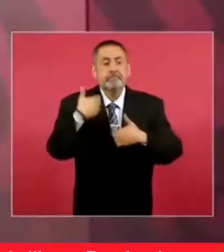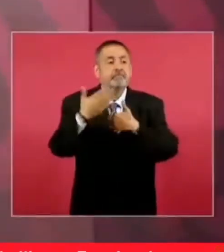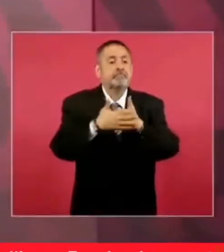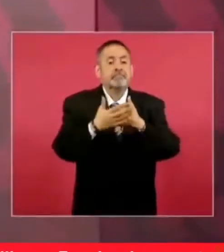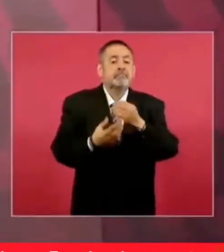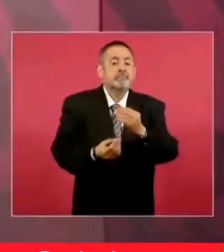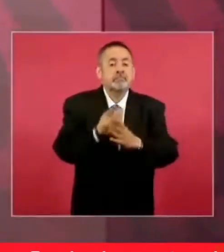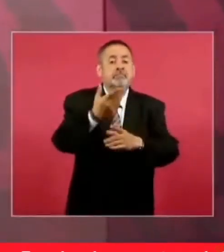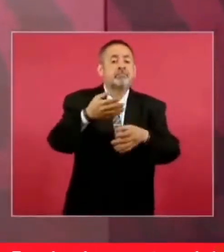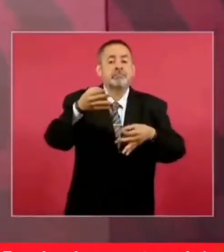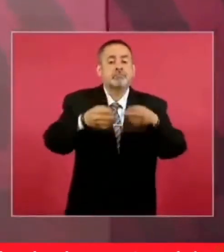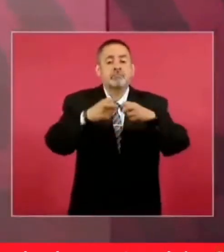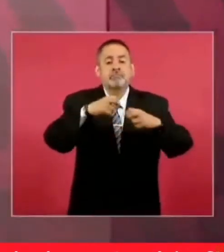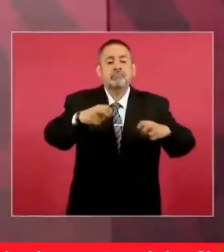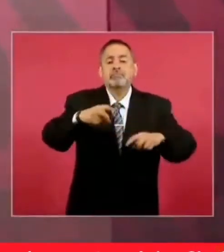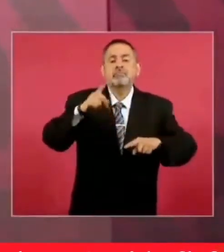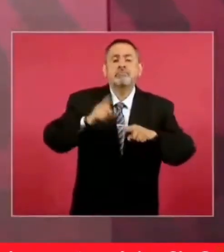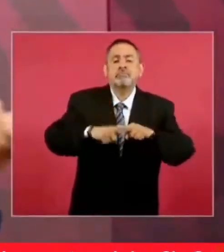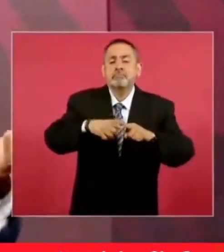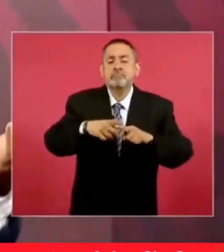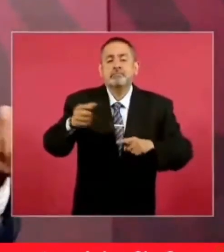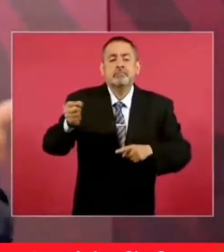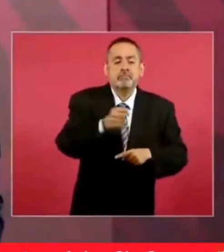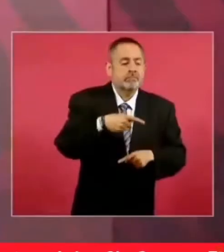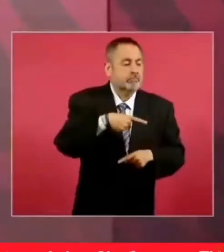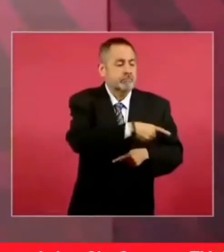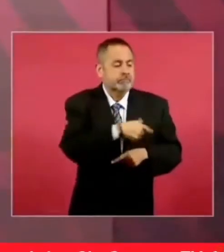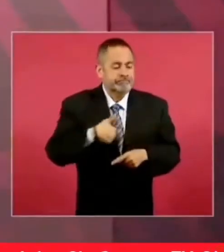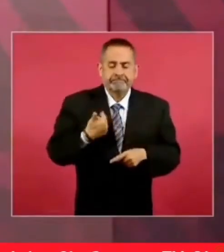ministro no les va a favorecer.